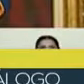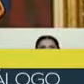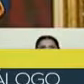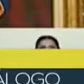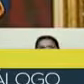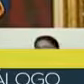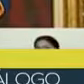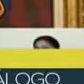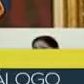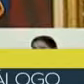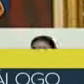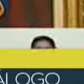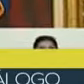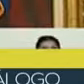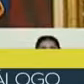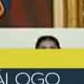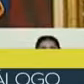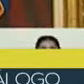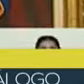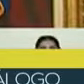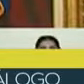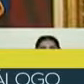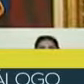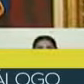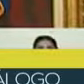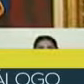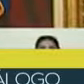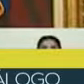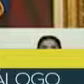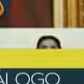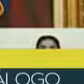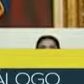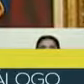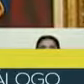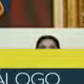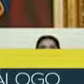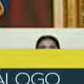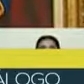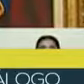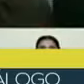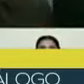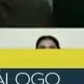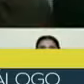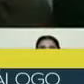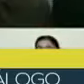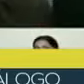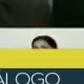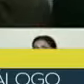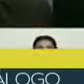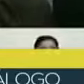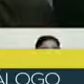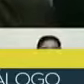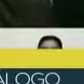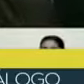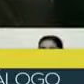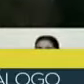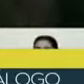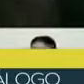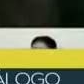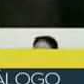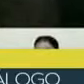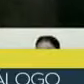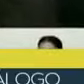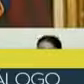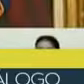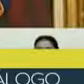Nadie puede defender, es indefendible el racismo, ¿verdad? Hoy por hoy, como es indefendible el colonialismo, que alguien diga, no,